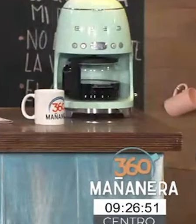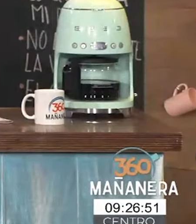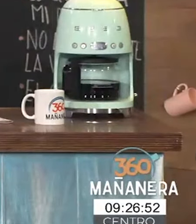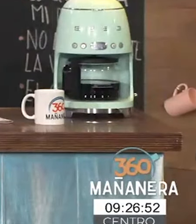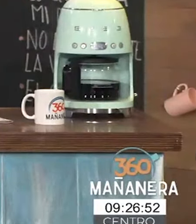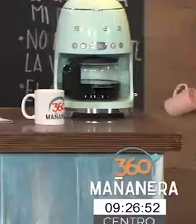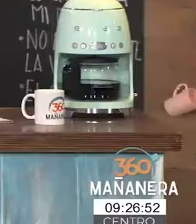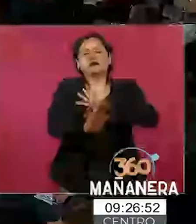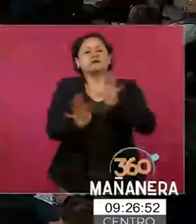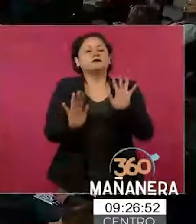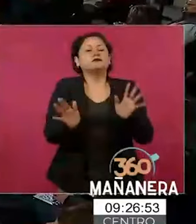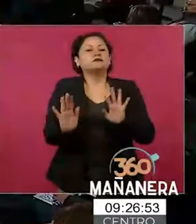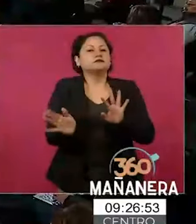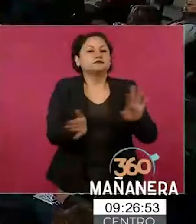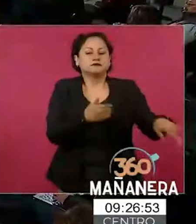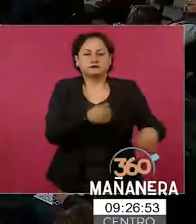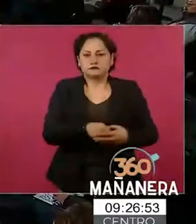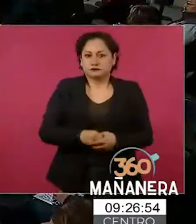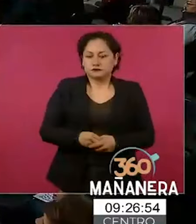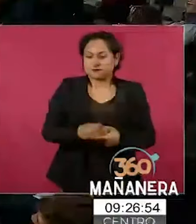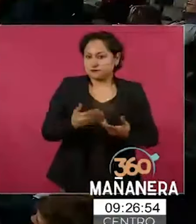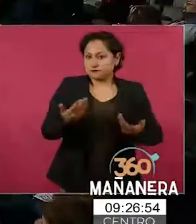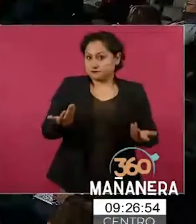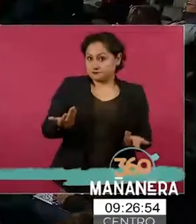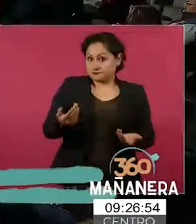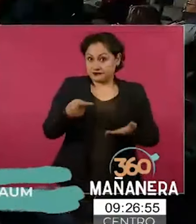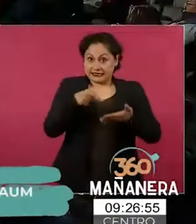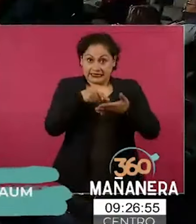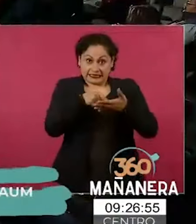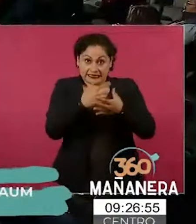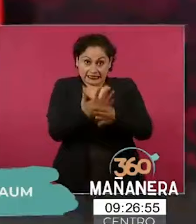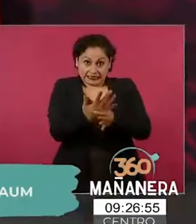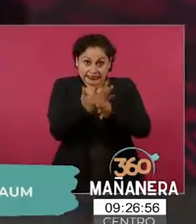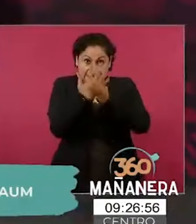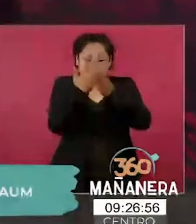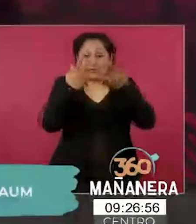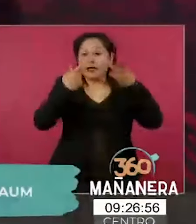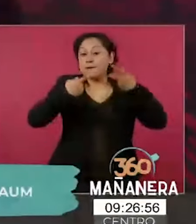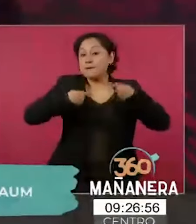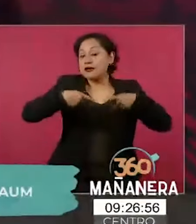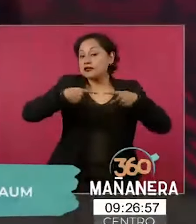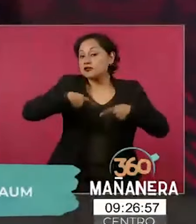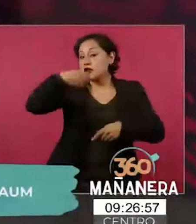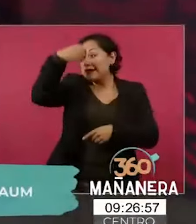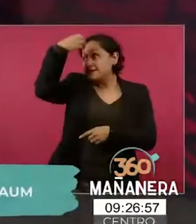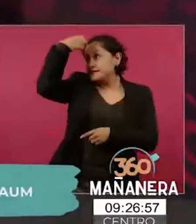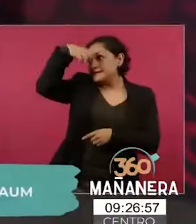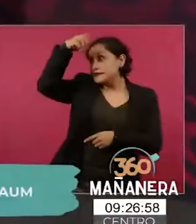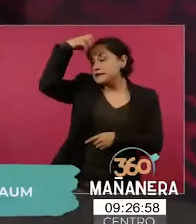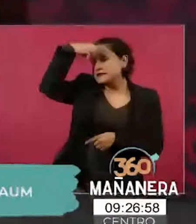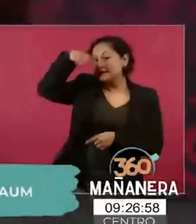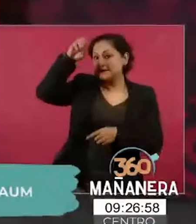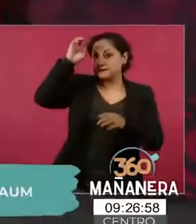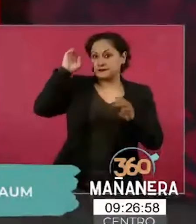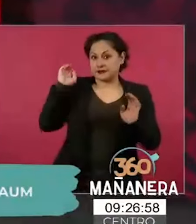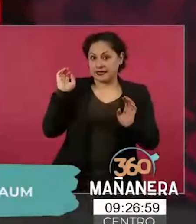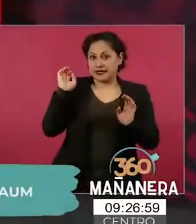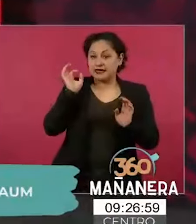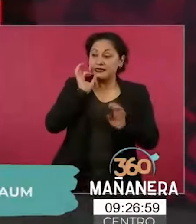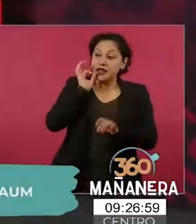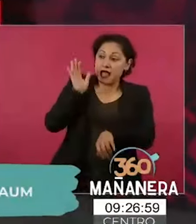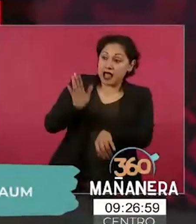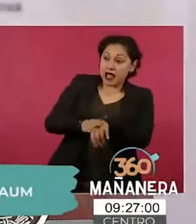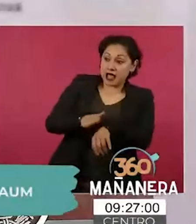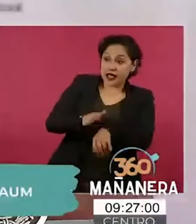el presidente los expertos dicen que Claudia tiene que pintar su